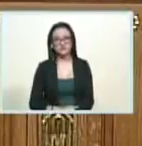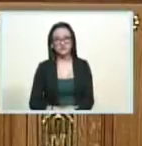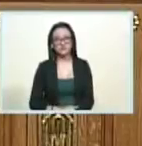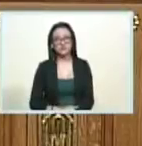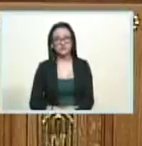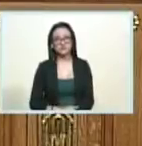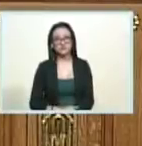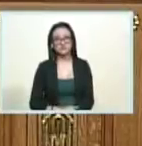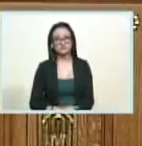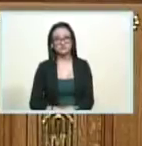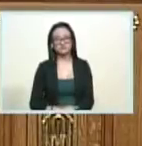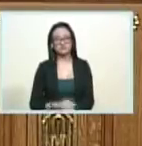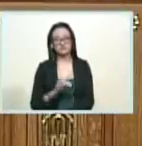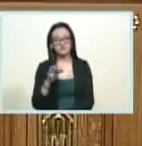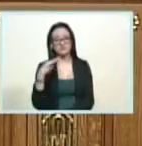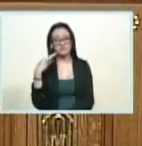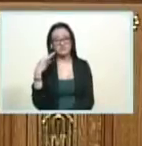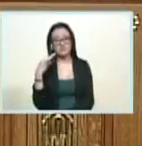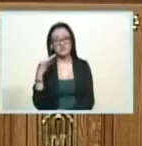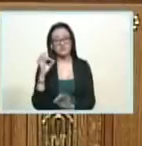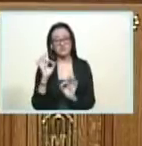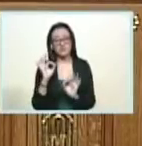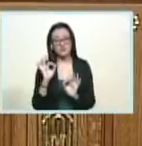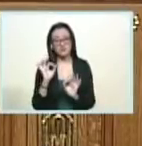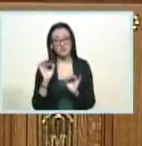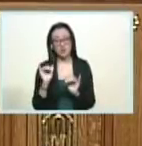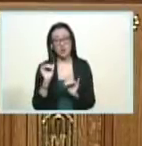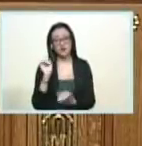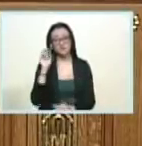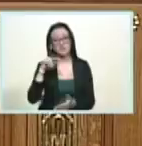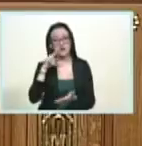Fue esta Asamblea Nacional Constituyente